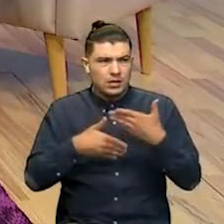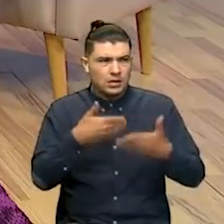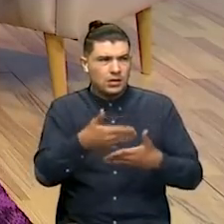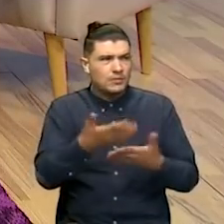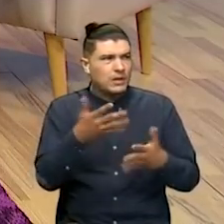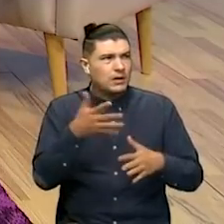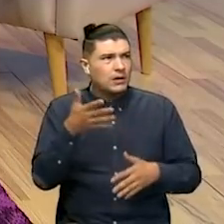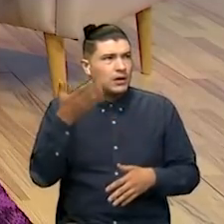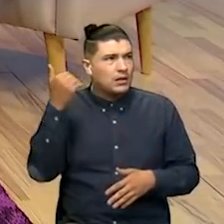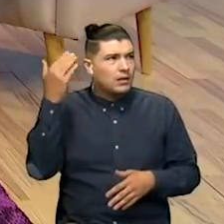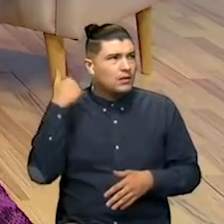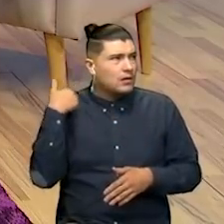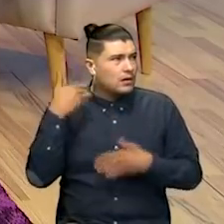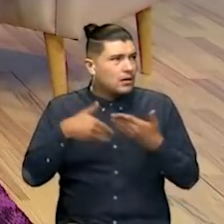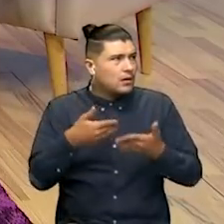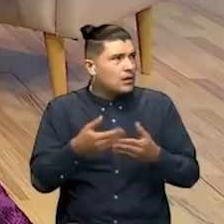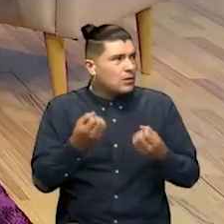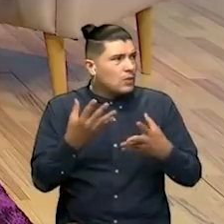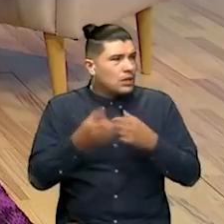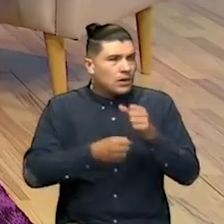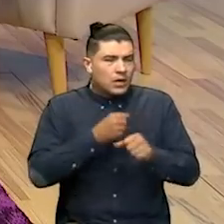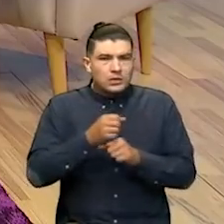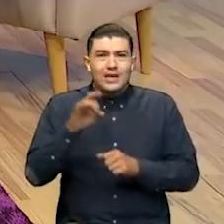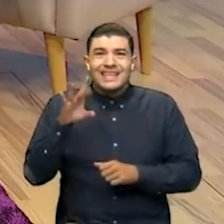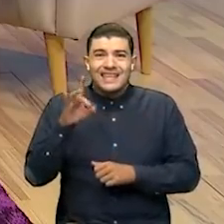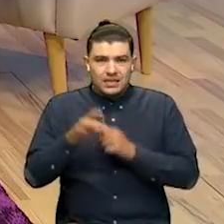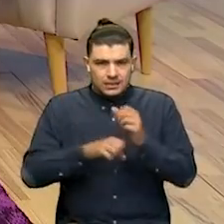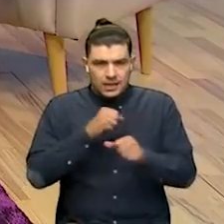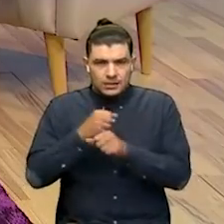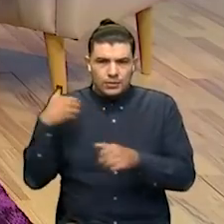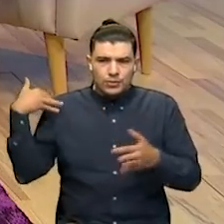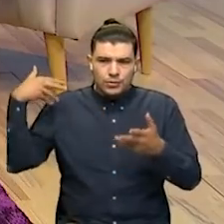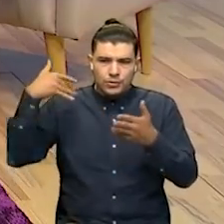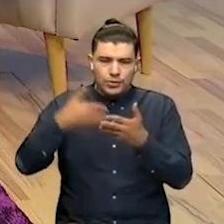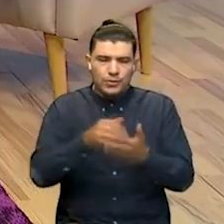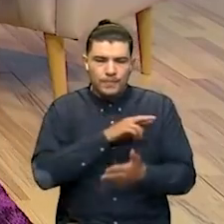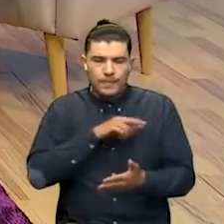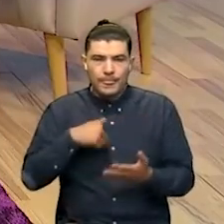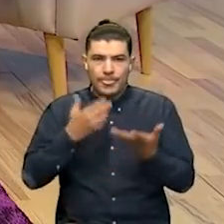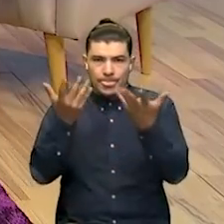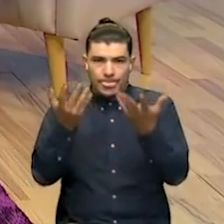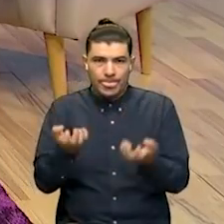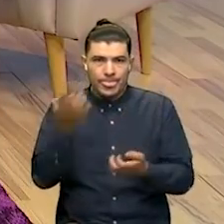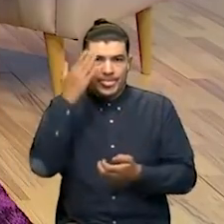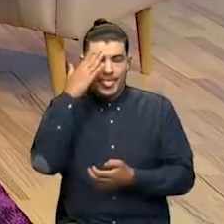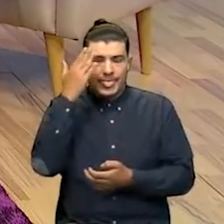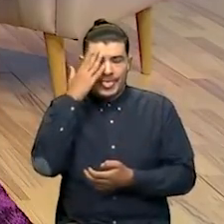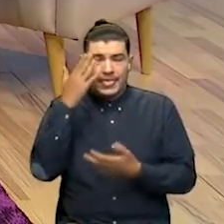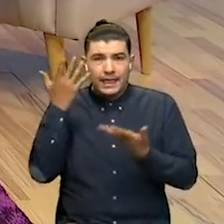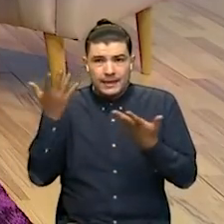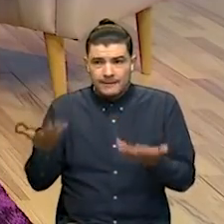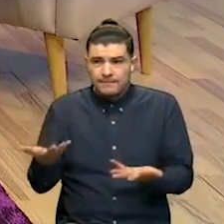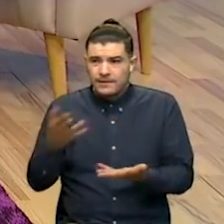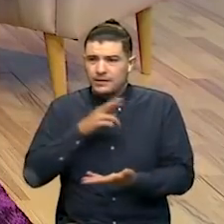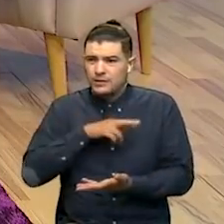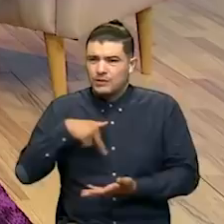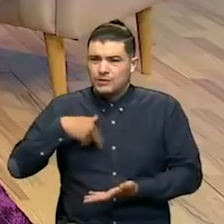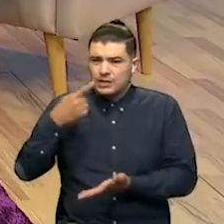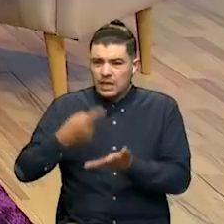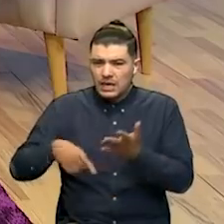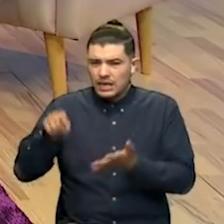va para como, va aproximadamente 15 años. Entonces nosotros quisiéramos saber en qué debemos de